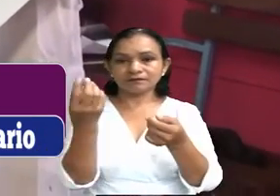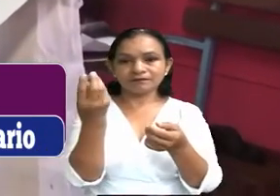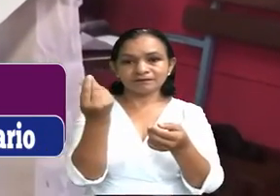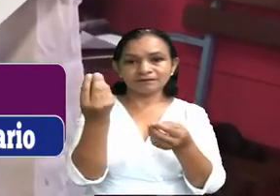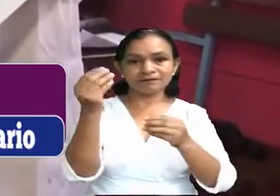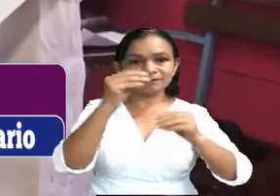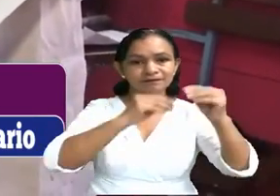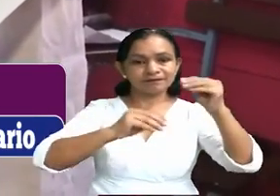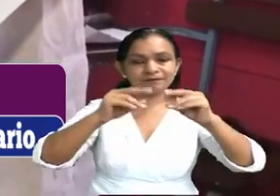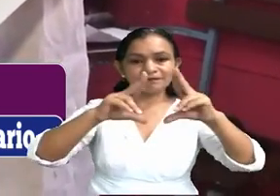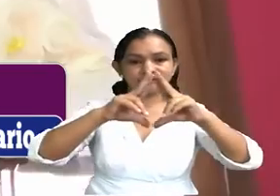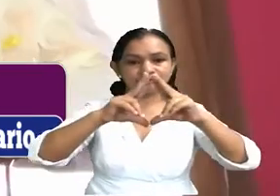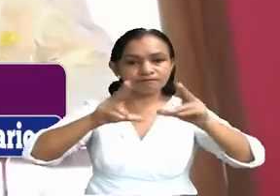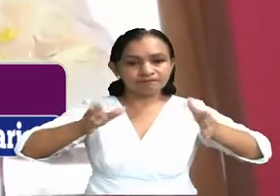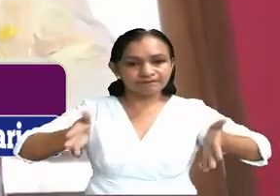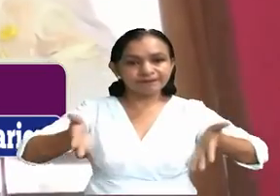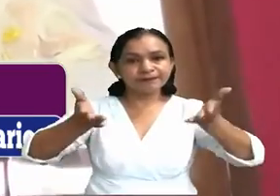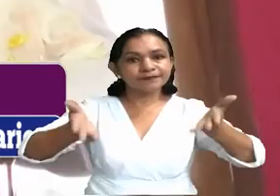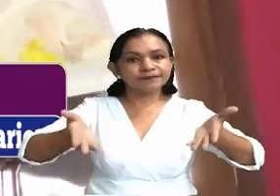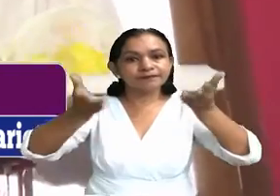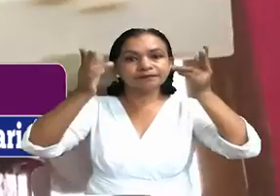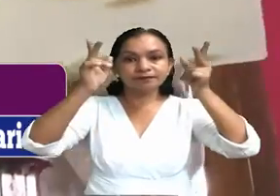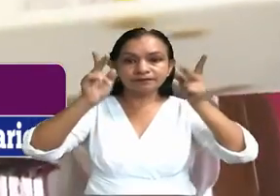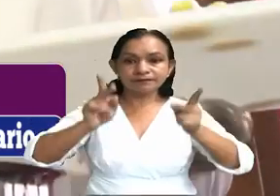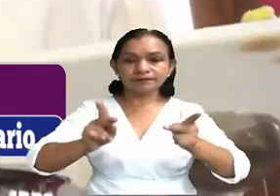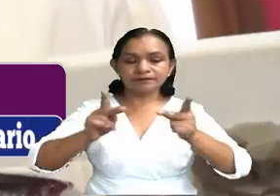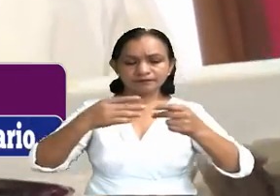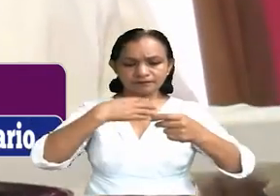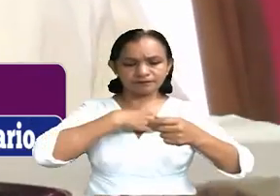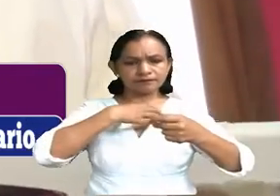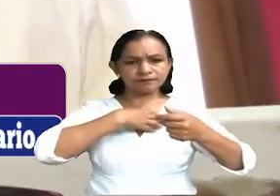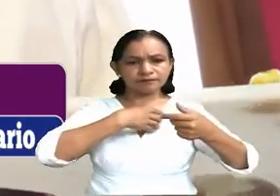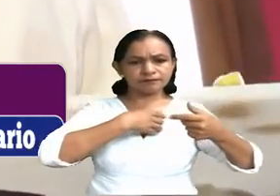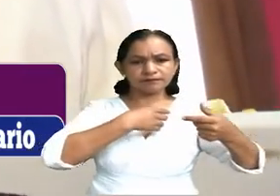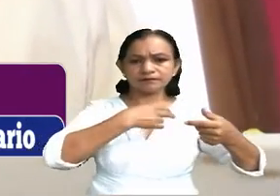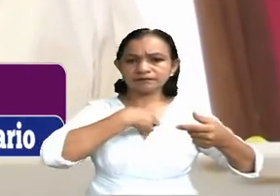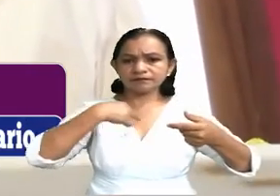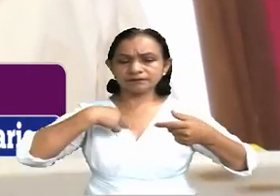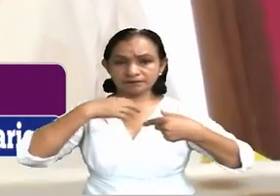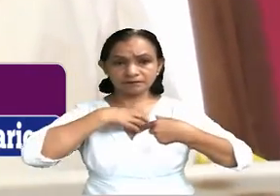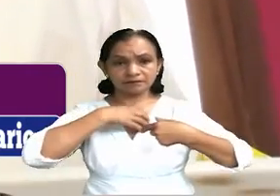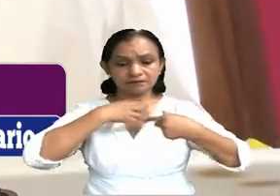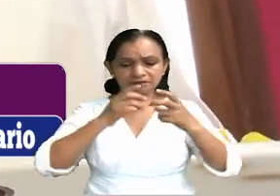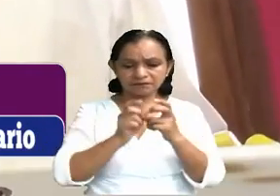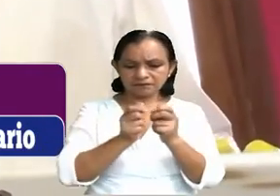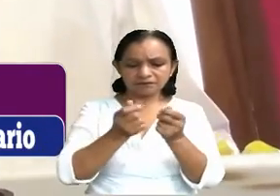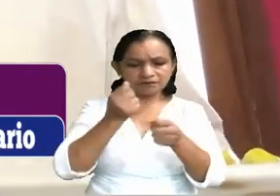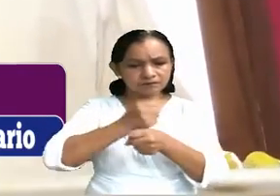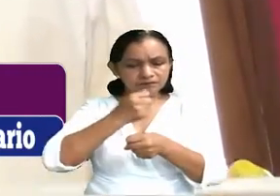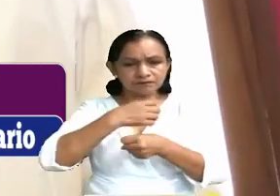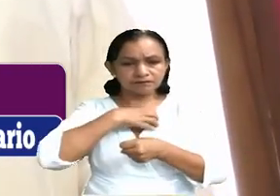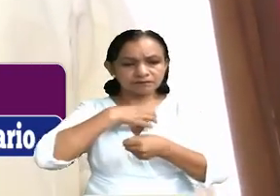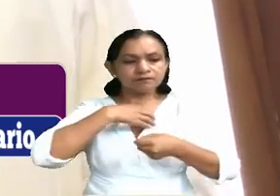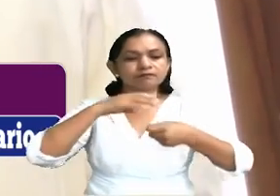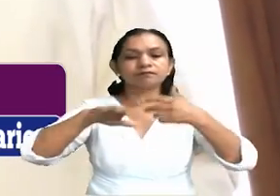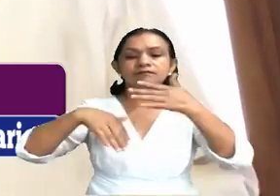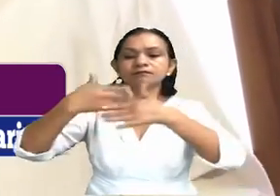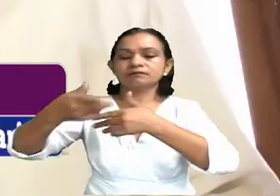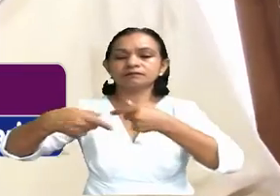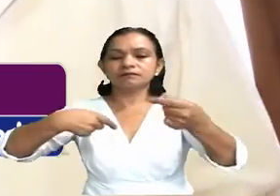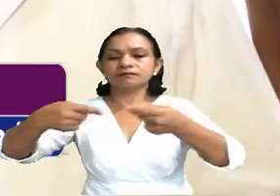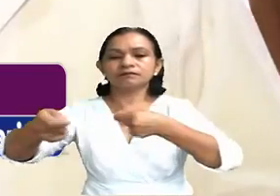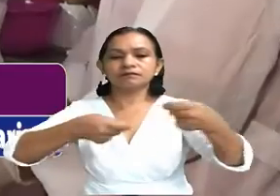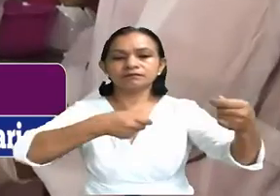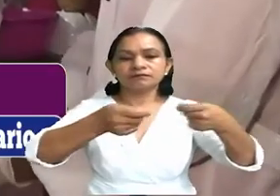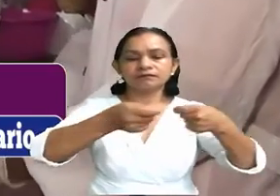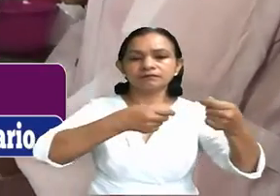nuestro país y que las personas que producen vendan directamente lo que producen sin